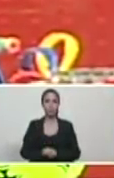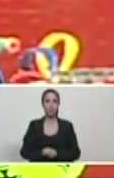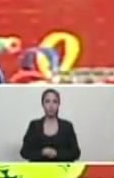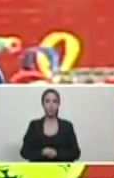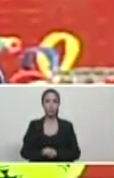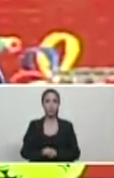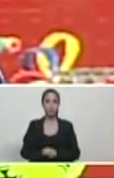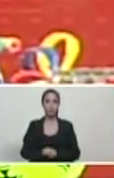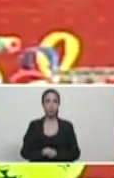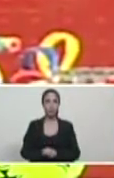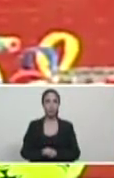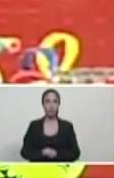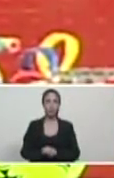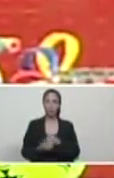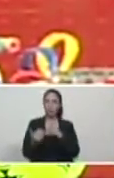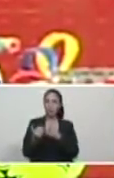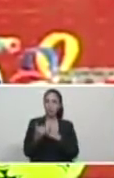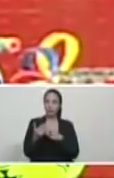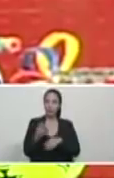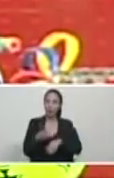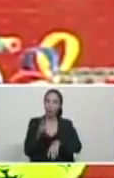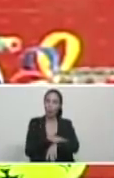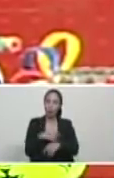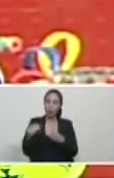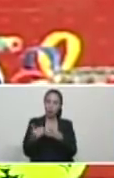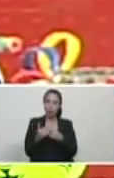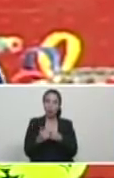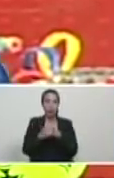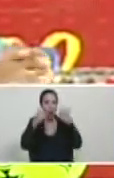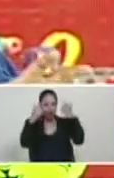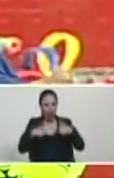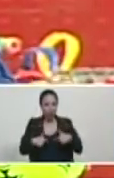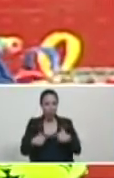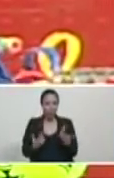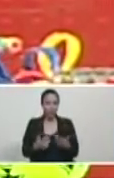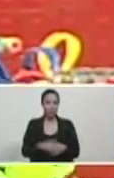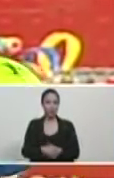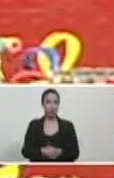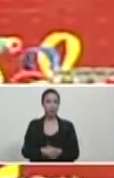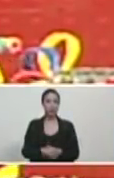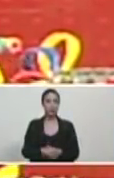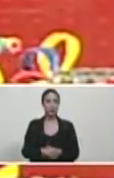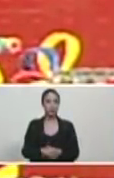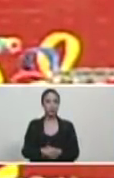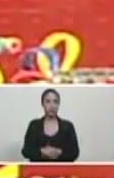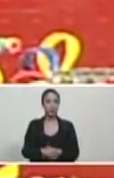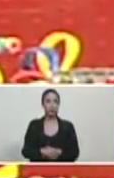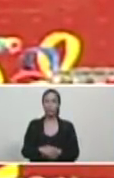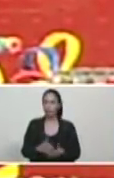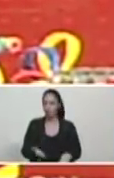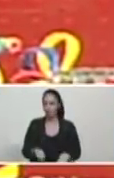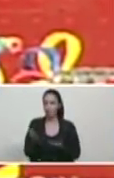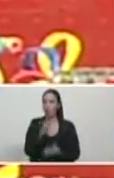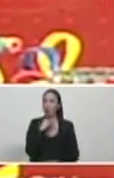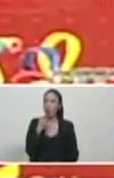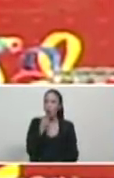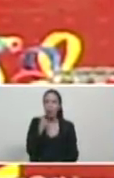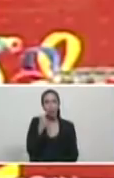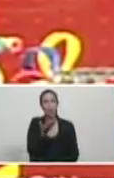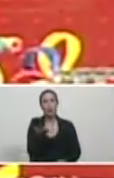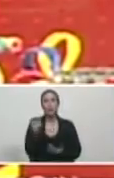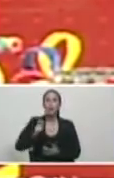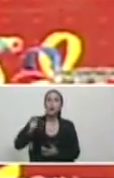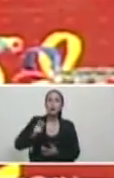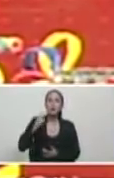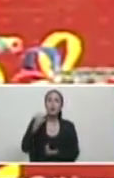Y le hacen un daño, fíjate, a la gente común, a la gente de a pie, sobre todo a la juventud que necesita su balón de futbolito. ¿Para qué? Para